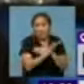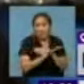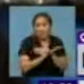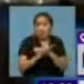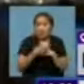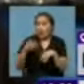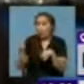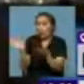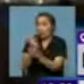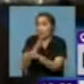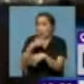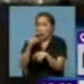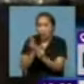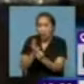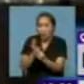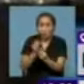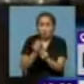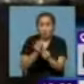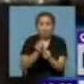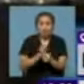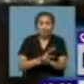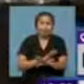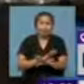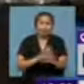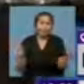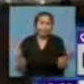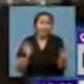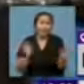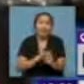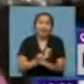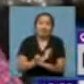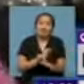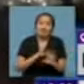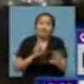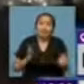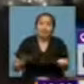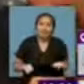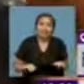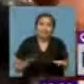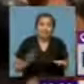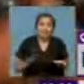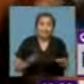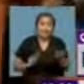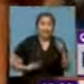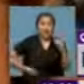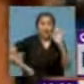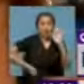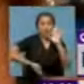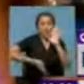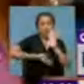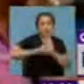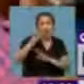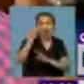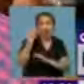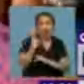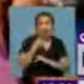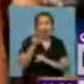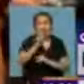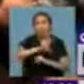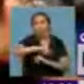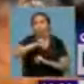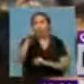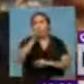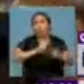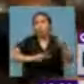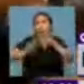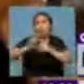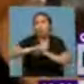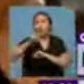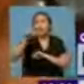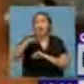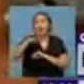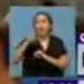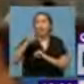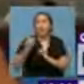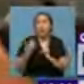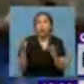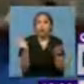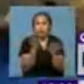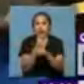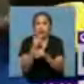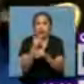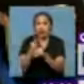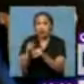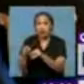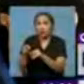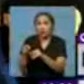y 4 años, deben recibir una dosis adicional y obligatoria de la vacuna contra el sarampión y la rubeola. Es gratuita y